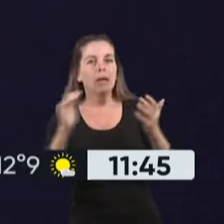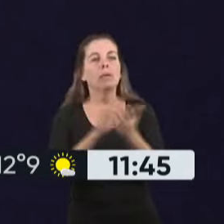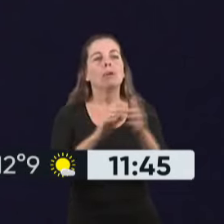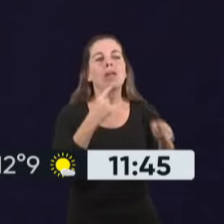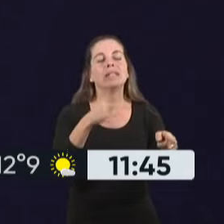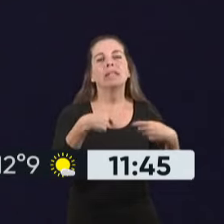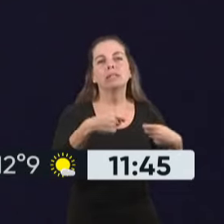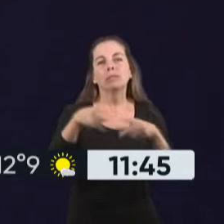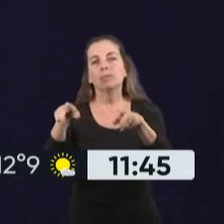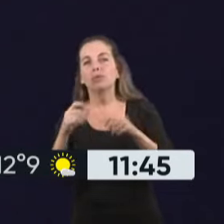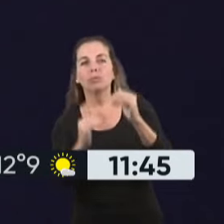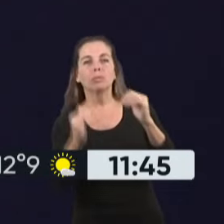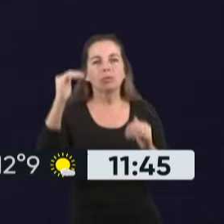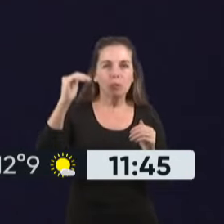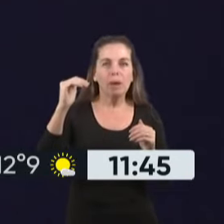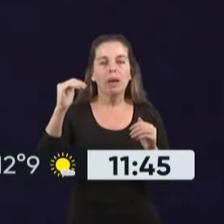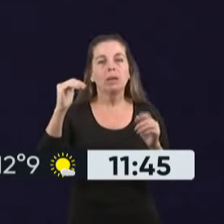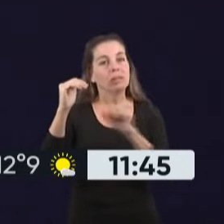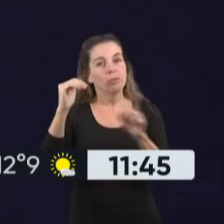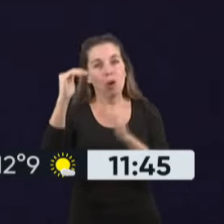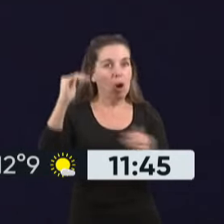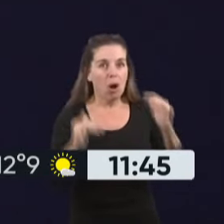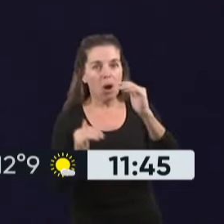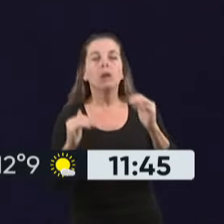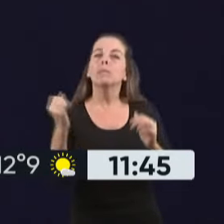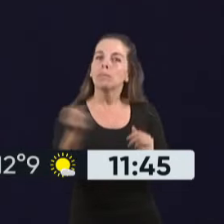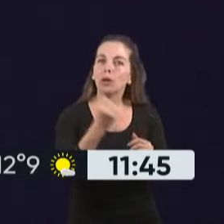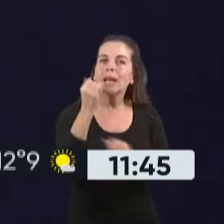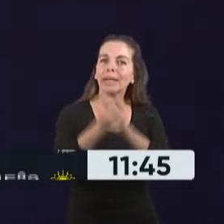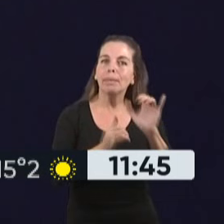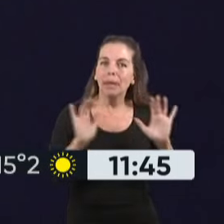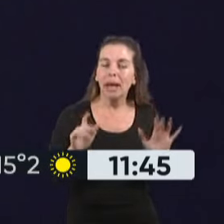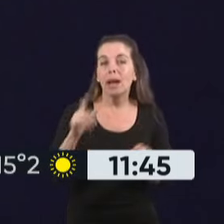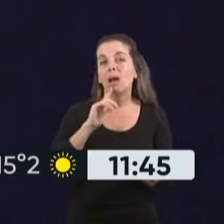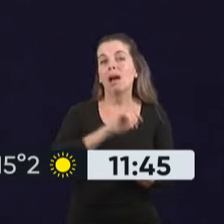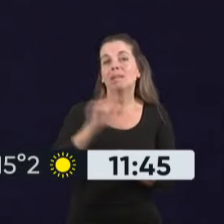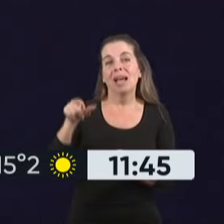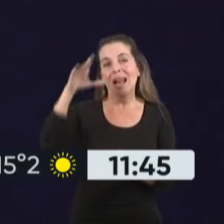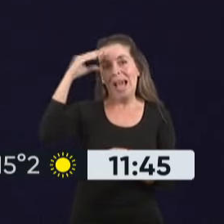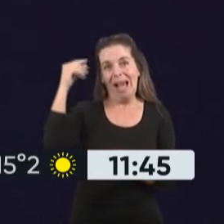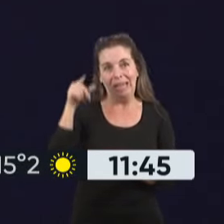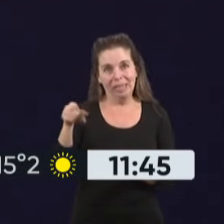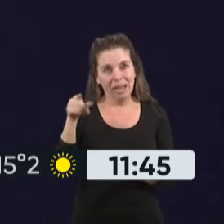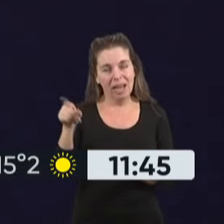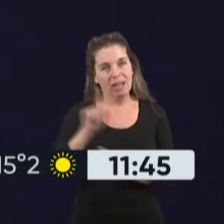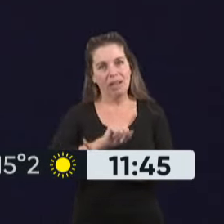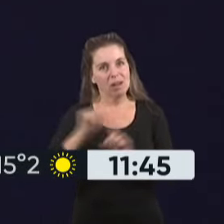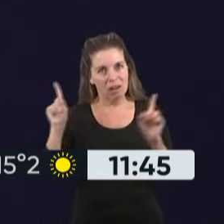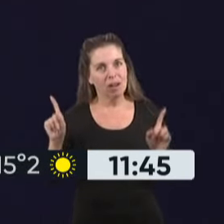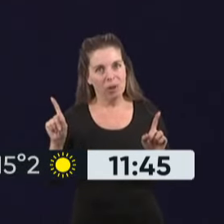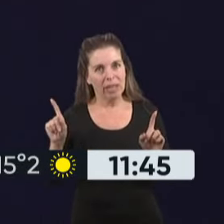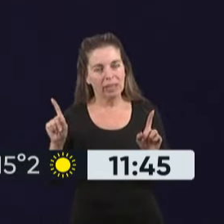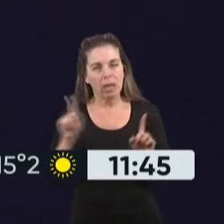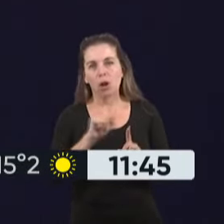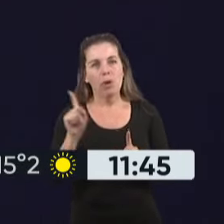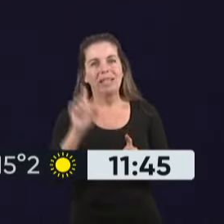fiscal, y no, hay que aclararle a la doctora Fernández que no, que efectivamente no